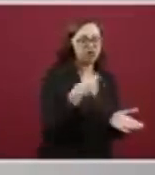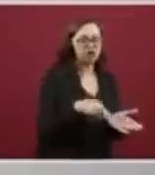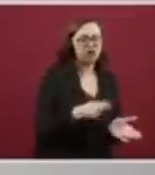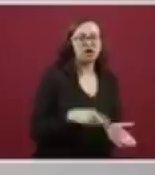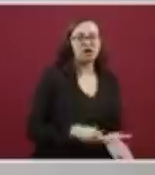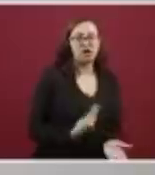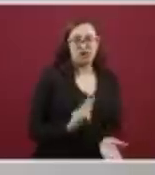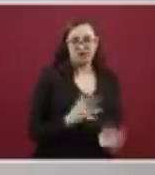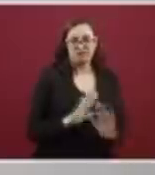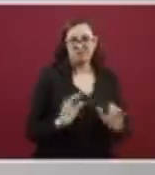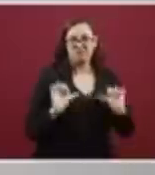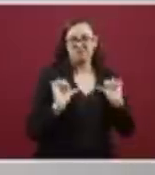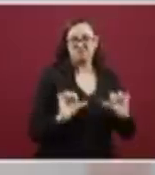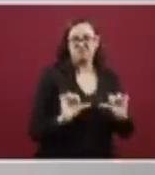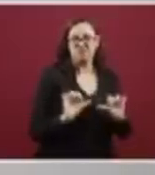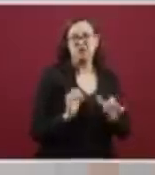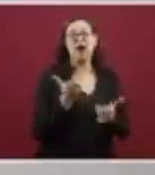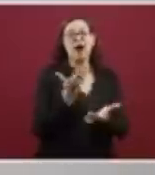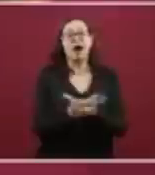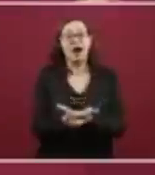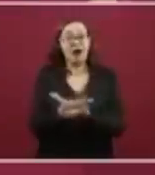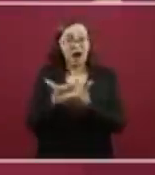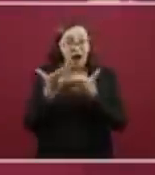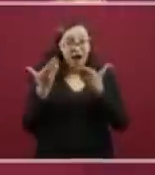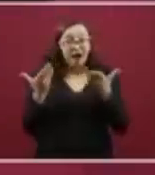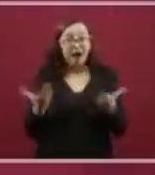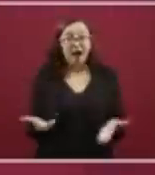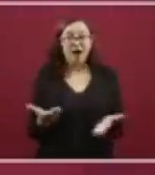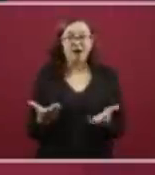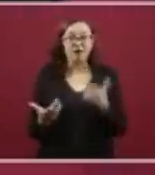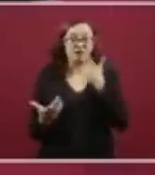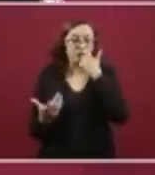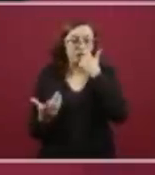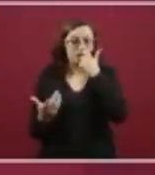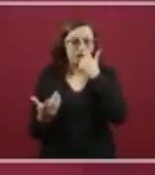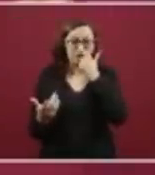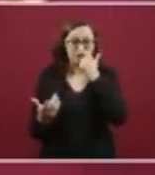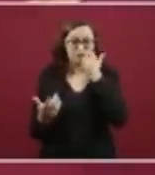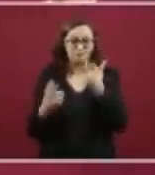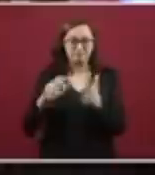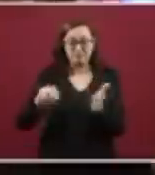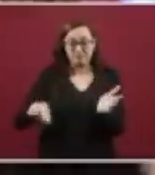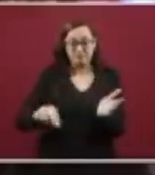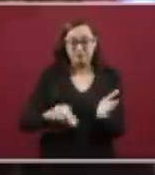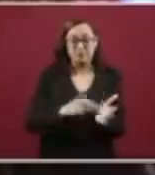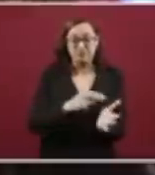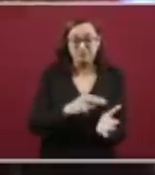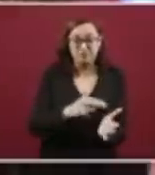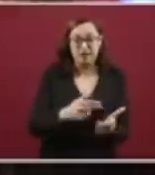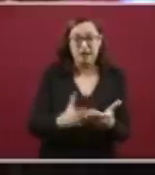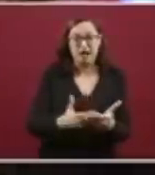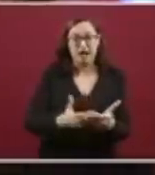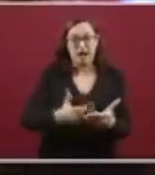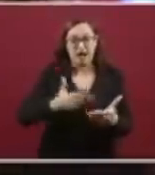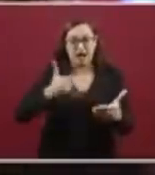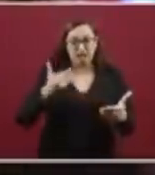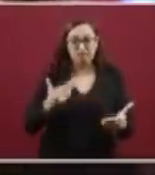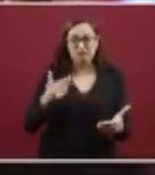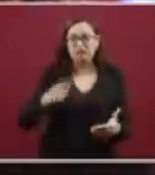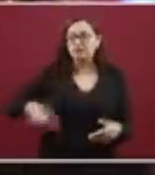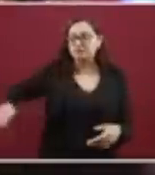como requisito el previo a un emplazamiento, se tiene que garantizar que se tiene con la